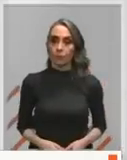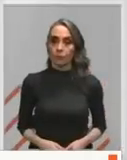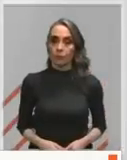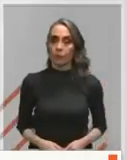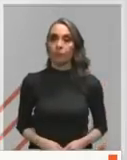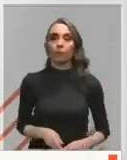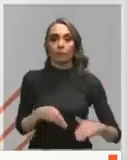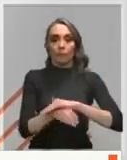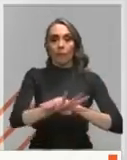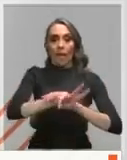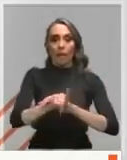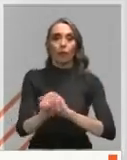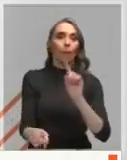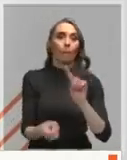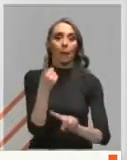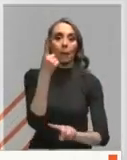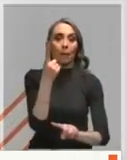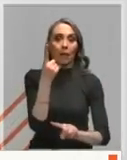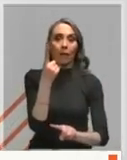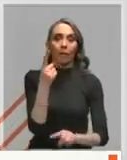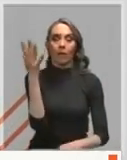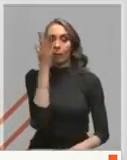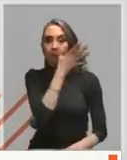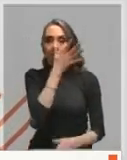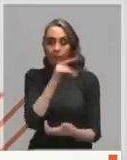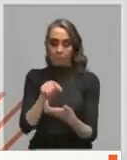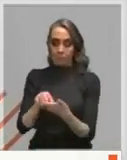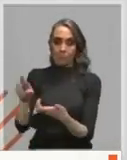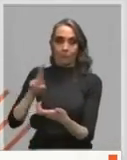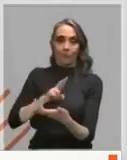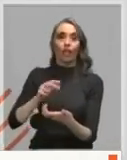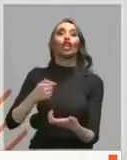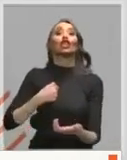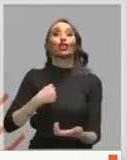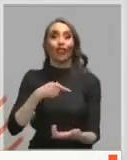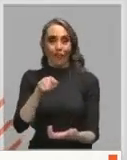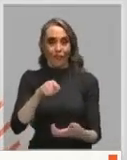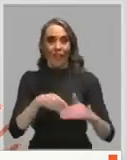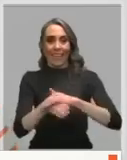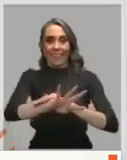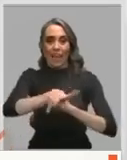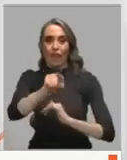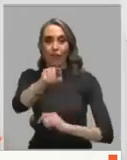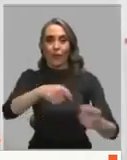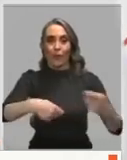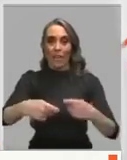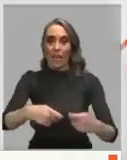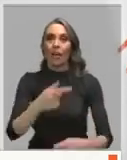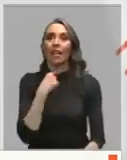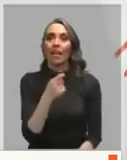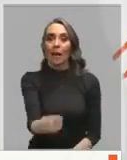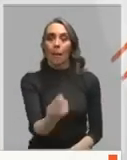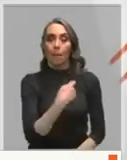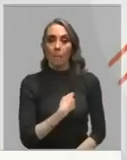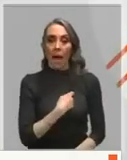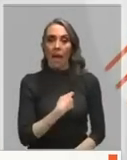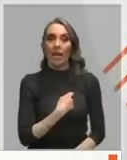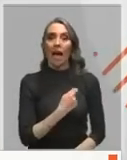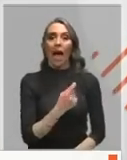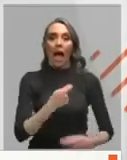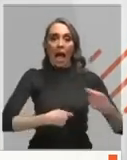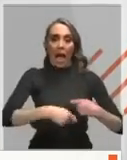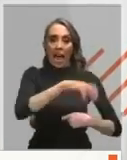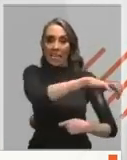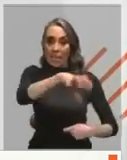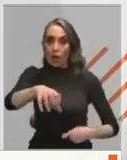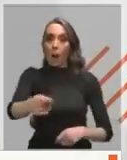Lo asaltaron por primera vez y se jactaron de haber sido ellos. ¿Ahora queremos una cuota por cada uno de estos